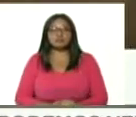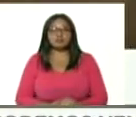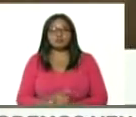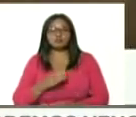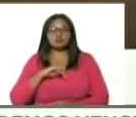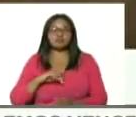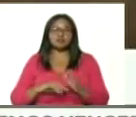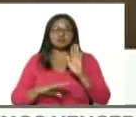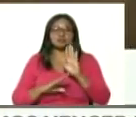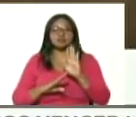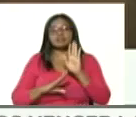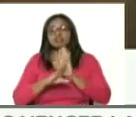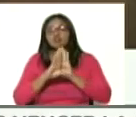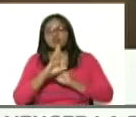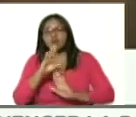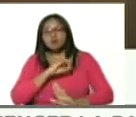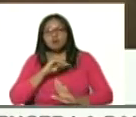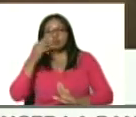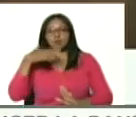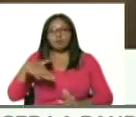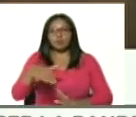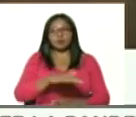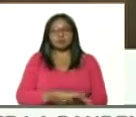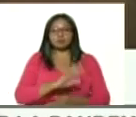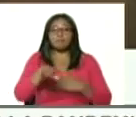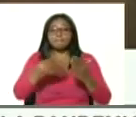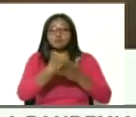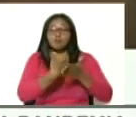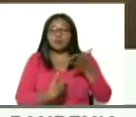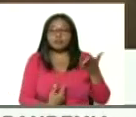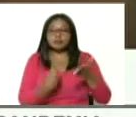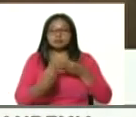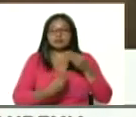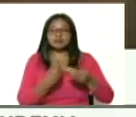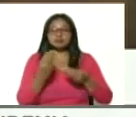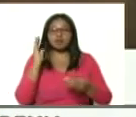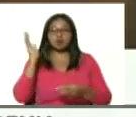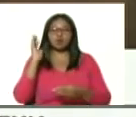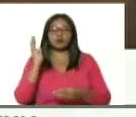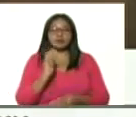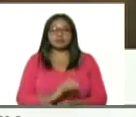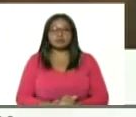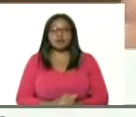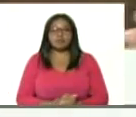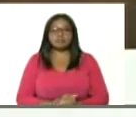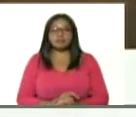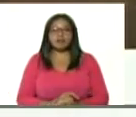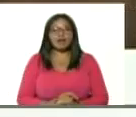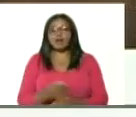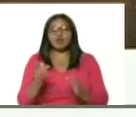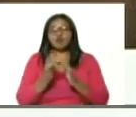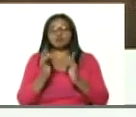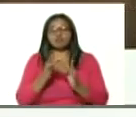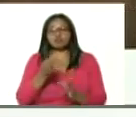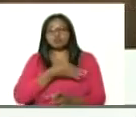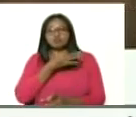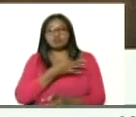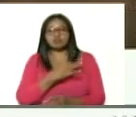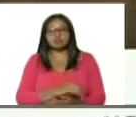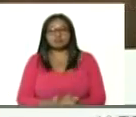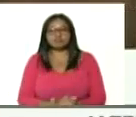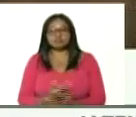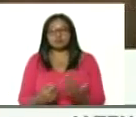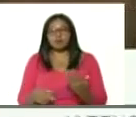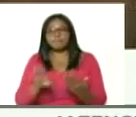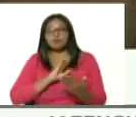pueblo organizado. Está planteado en la propuesta que realizó el Congreso Comuna 2.0 el desarrollo no solo del autogobierno, sino